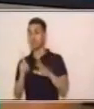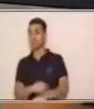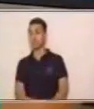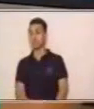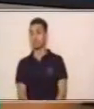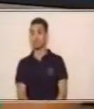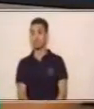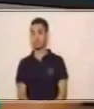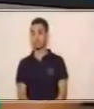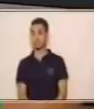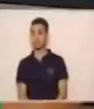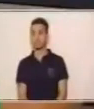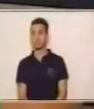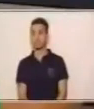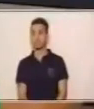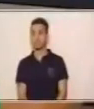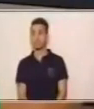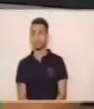cinco